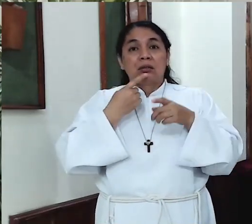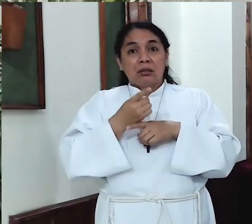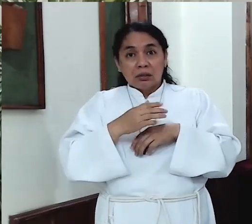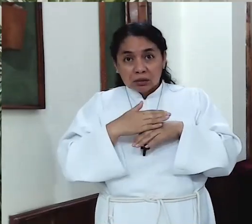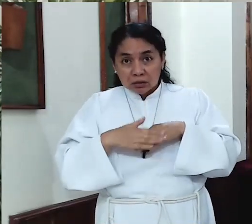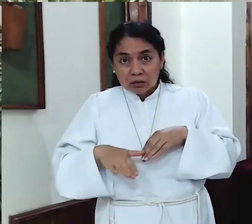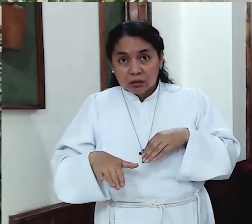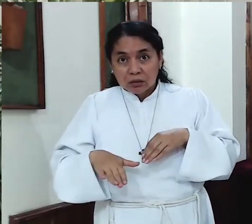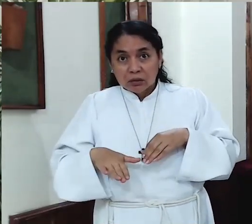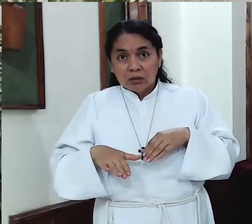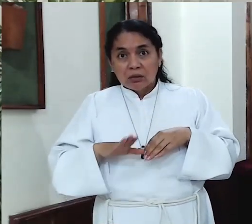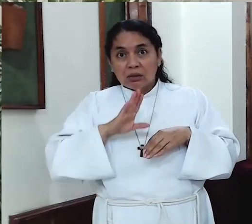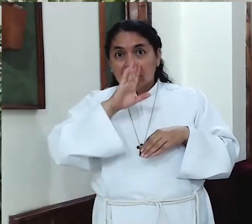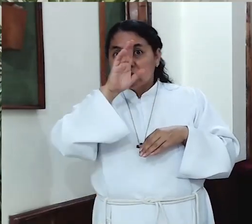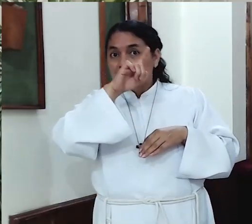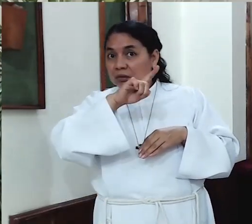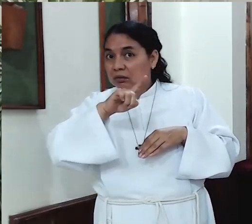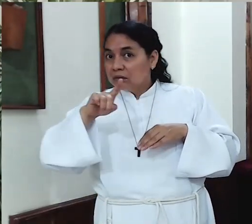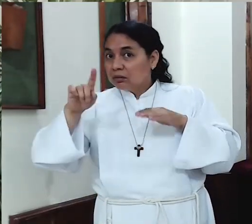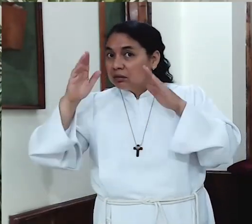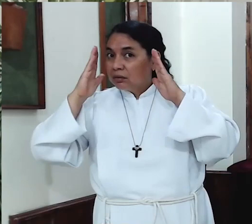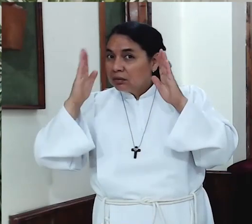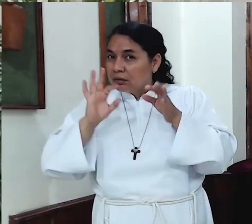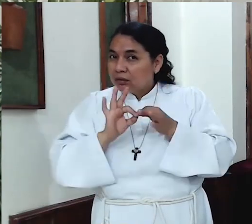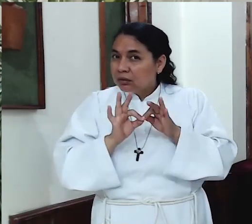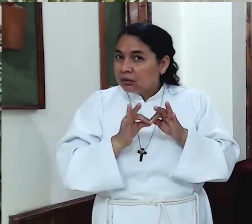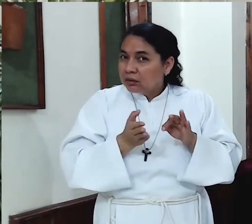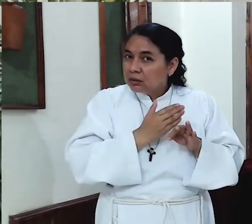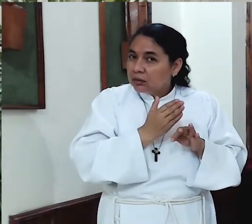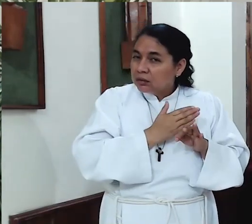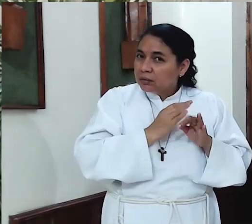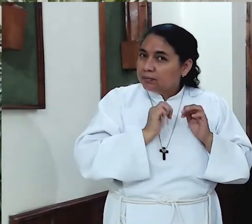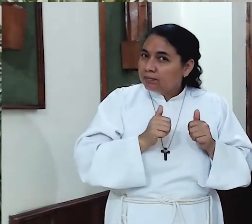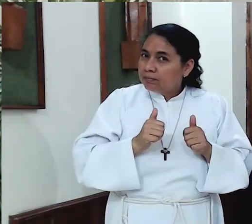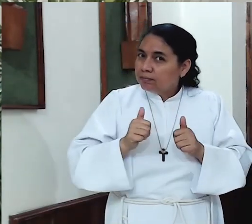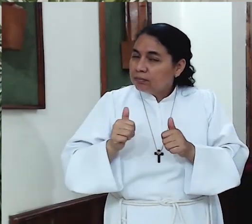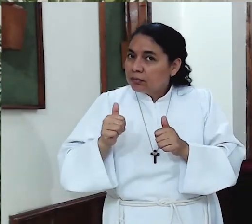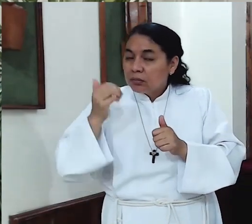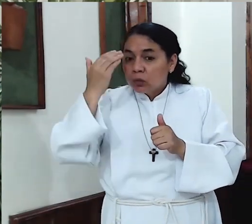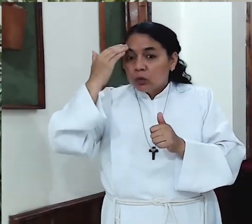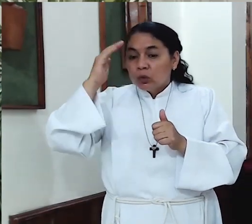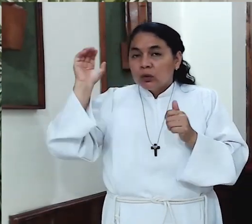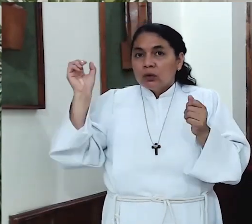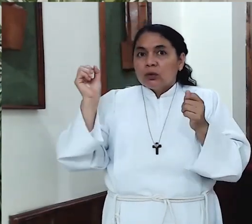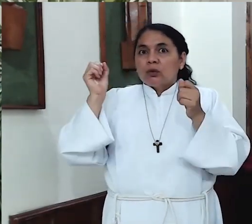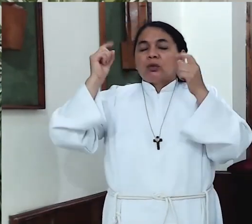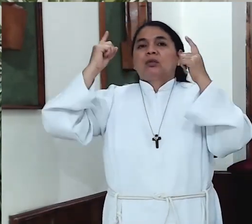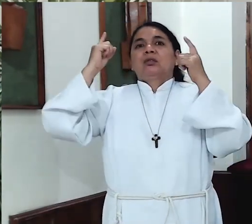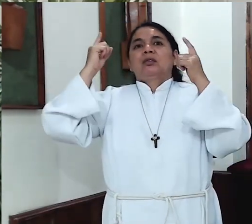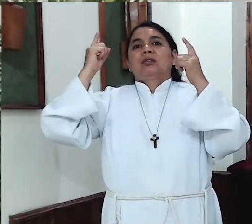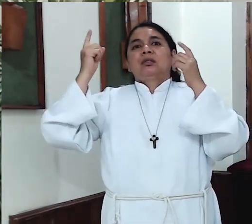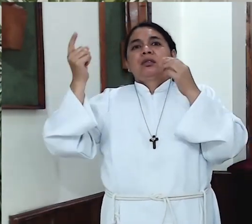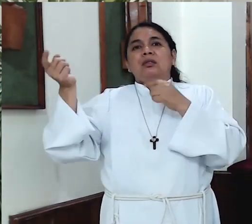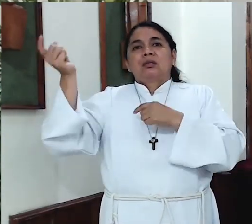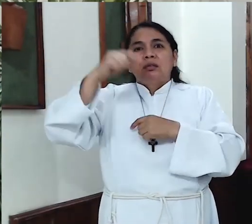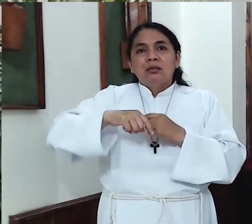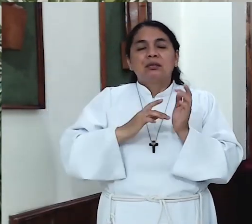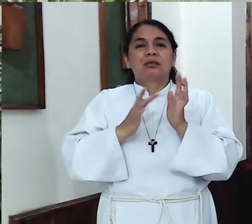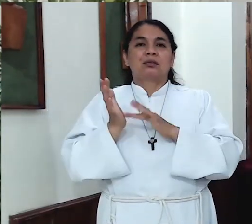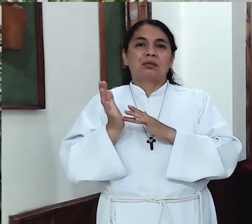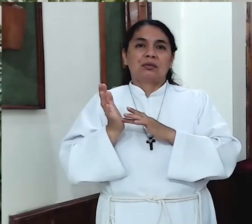invitación: estén atentos, estén preparados, porque el momento cuando menos piensen, Jesús